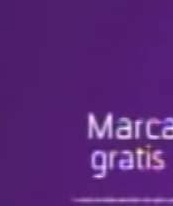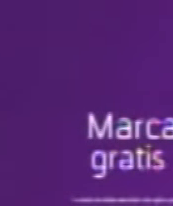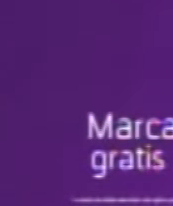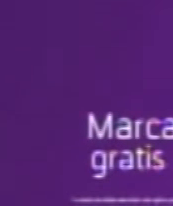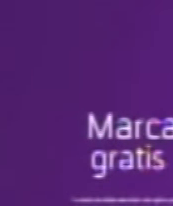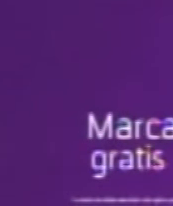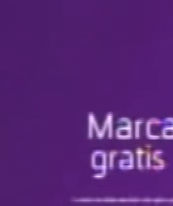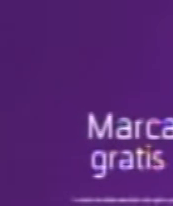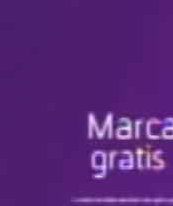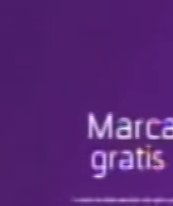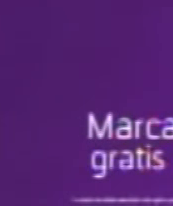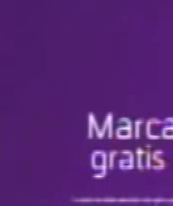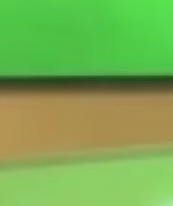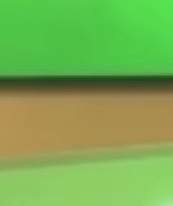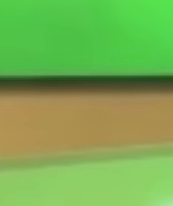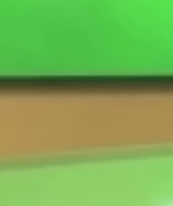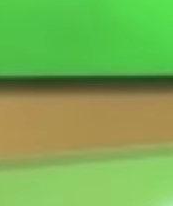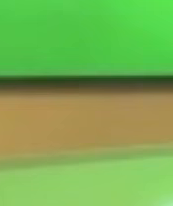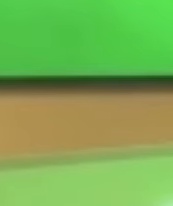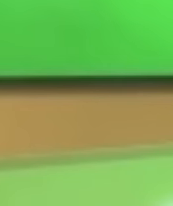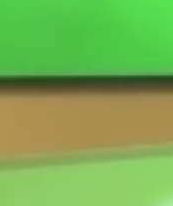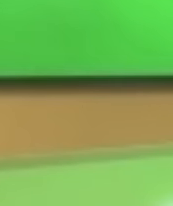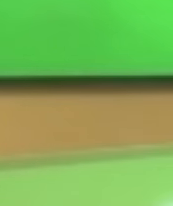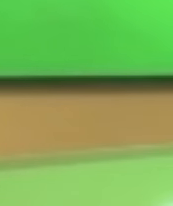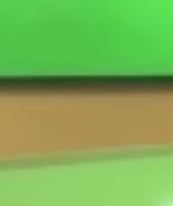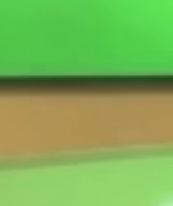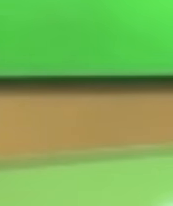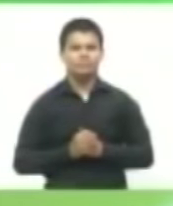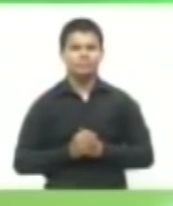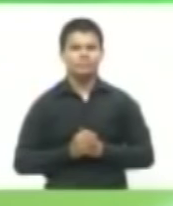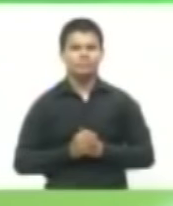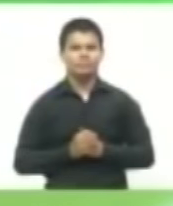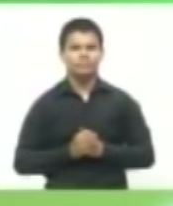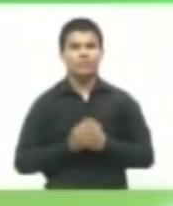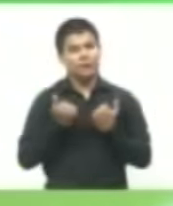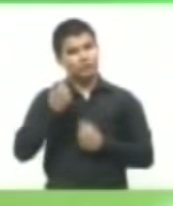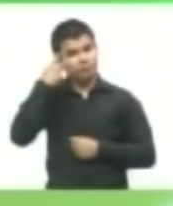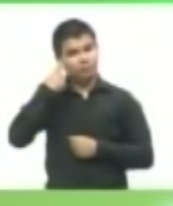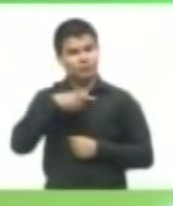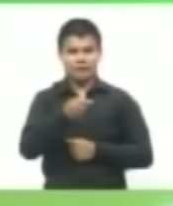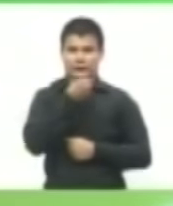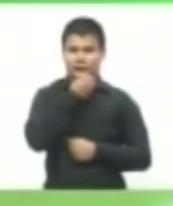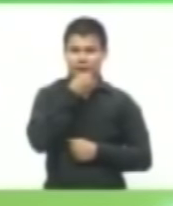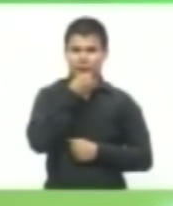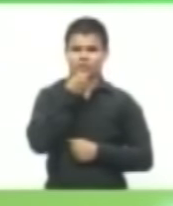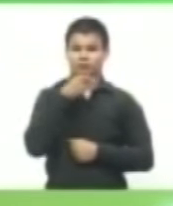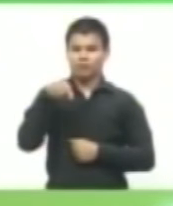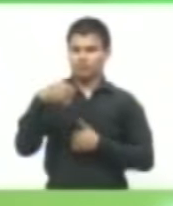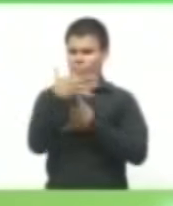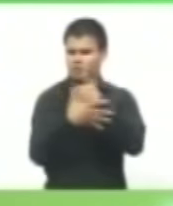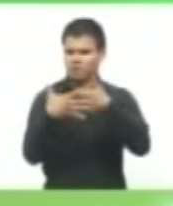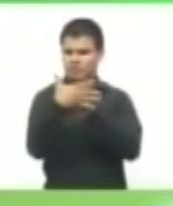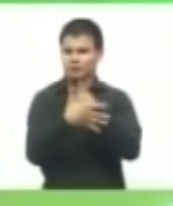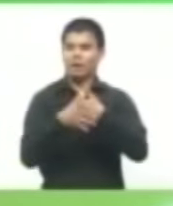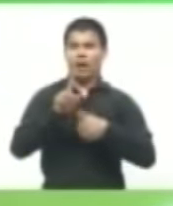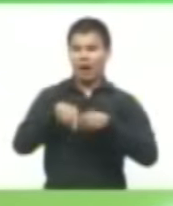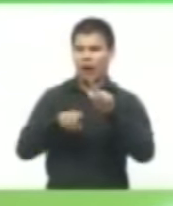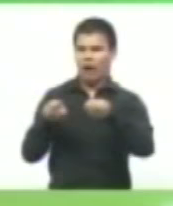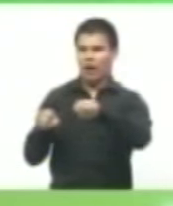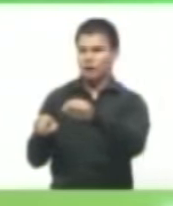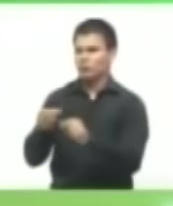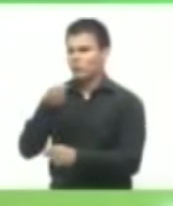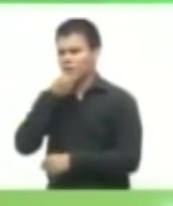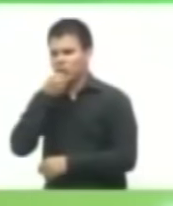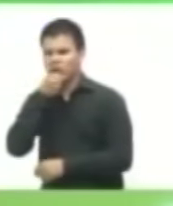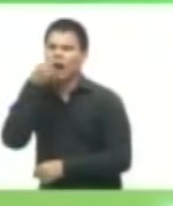numeral 503. Y a propósito del Día del Periodista en el país, aún se presentan censuras e intimidaciones que impiden